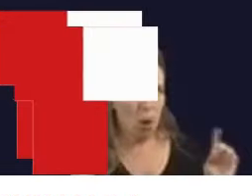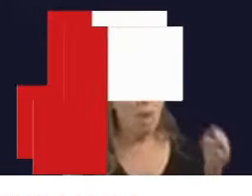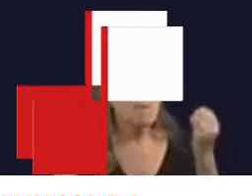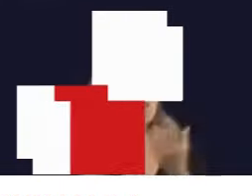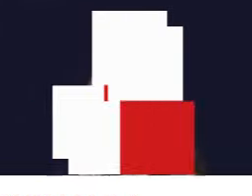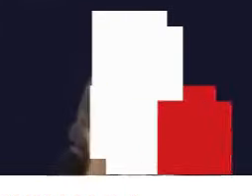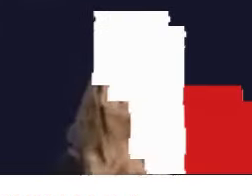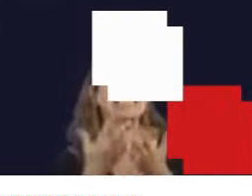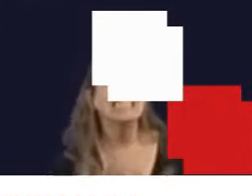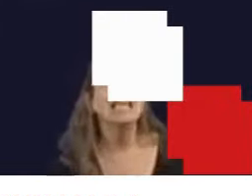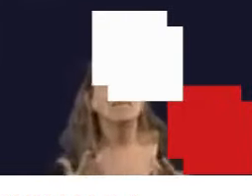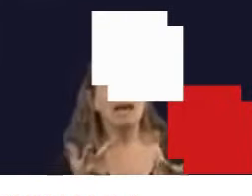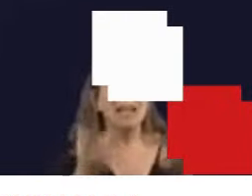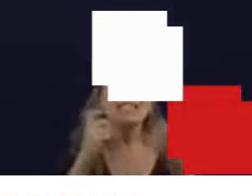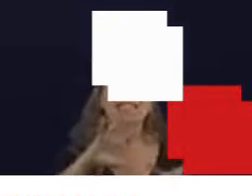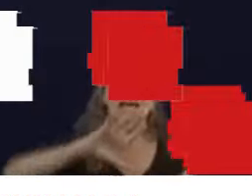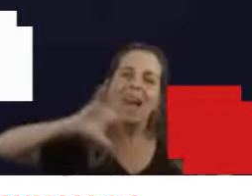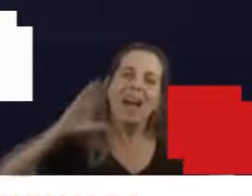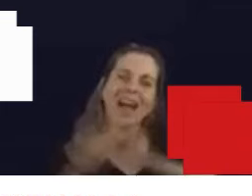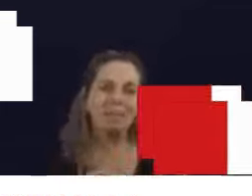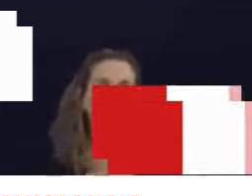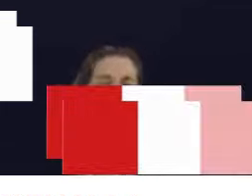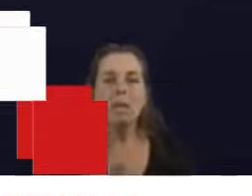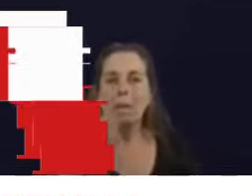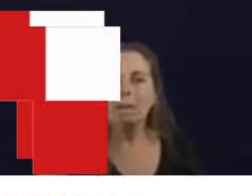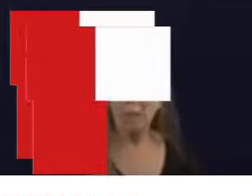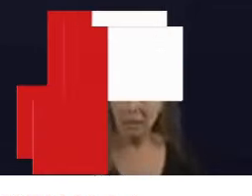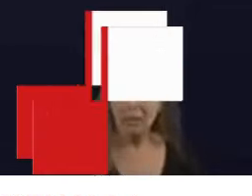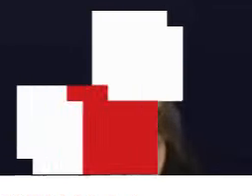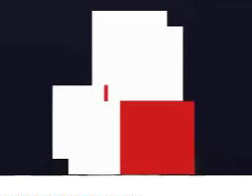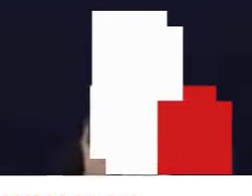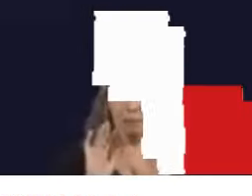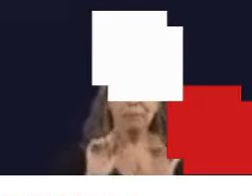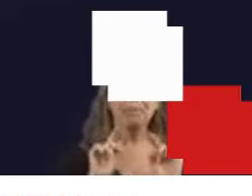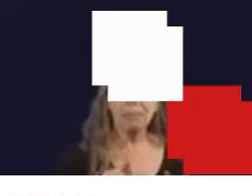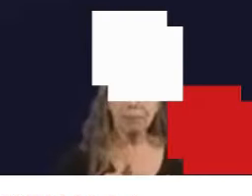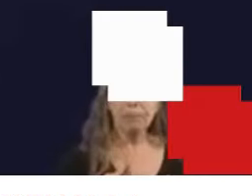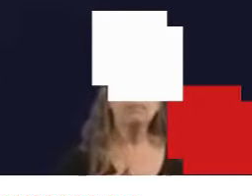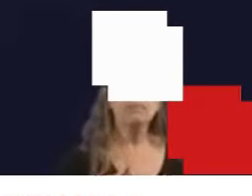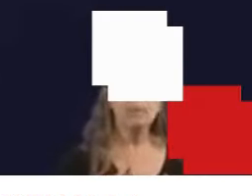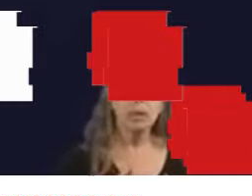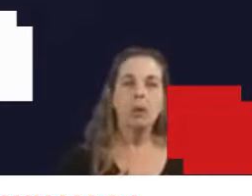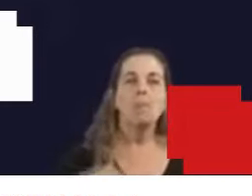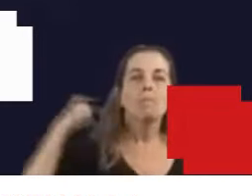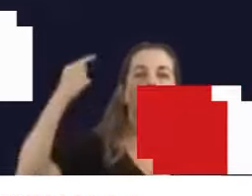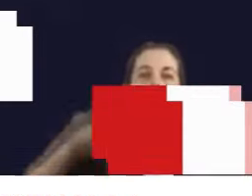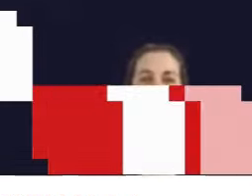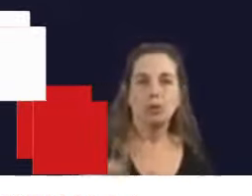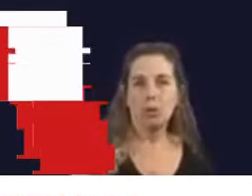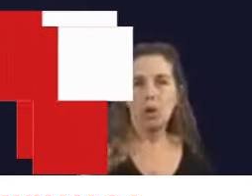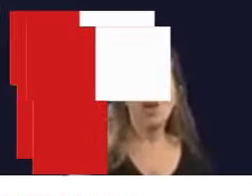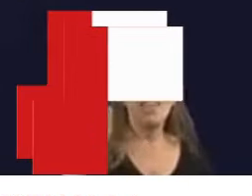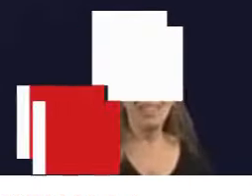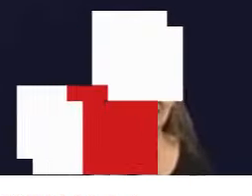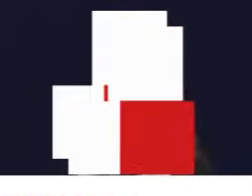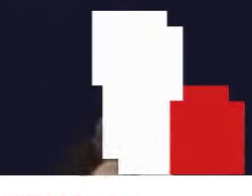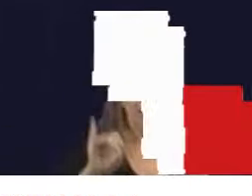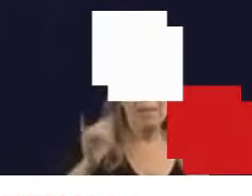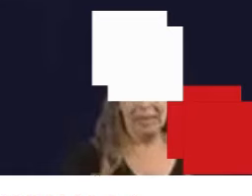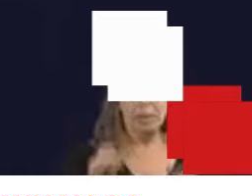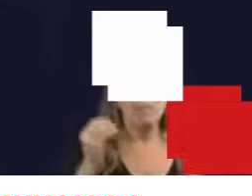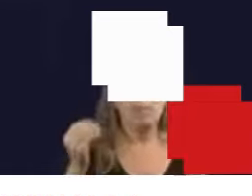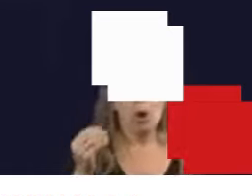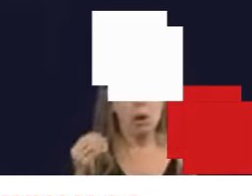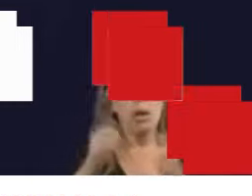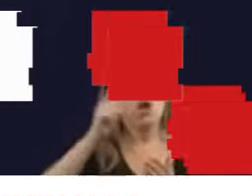requieren una adaptación adicional y esto va a ocurrir en el mes de diciembre, que es cuando estos contratos de planta